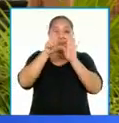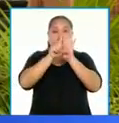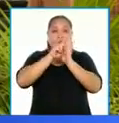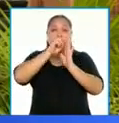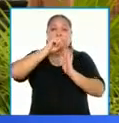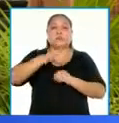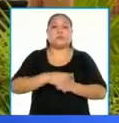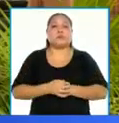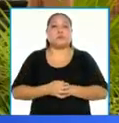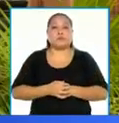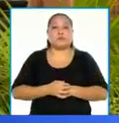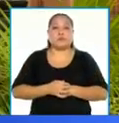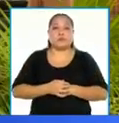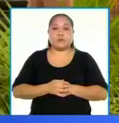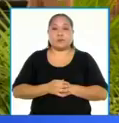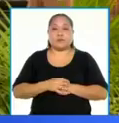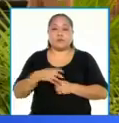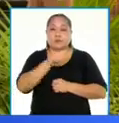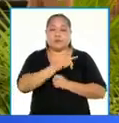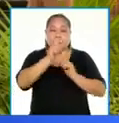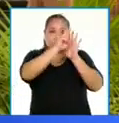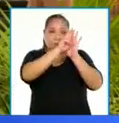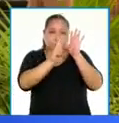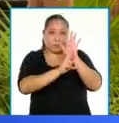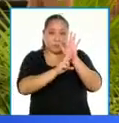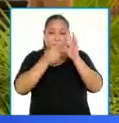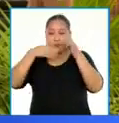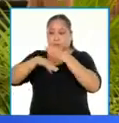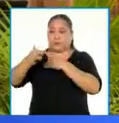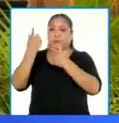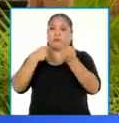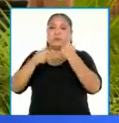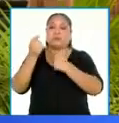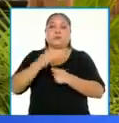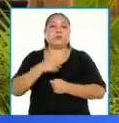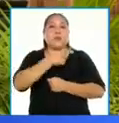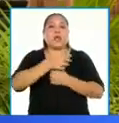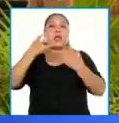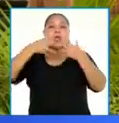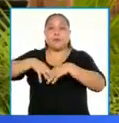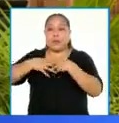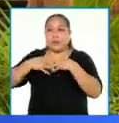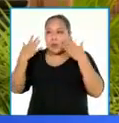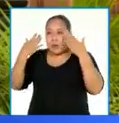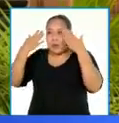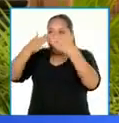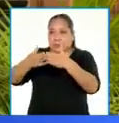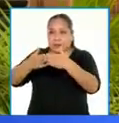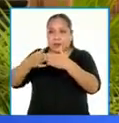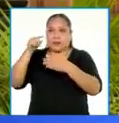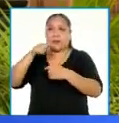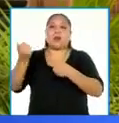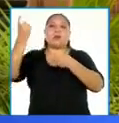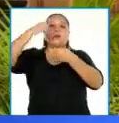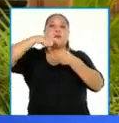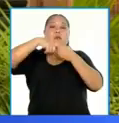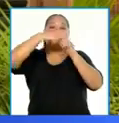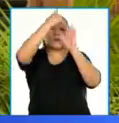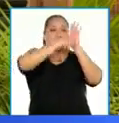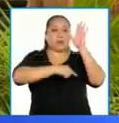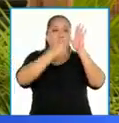que si estas reglas, que son las reglas del mercado, ¿no es cierto?, empresas que se especializan, que se inscriben,